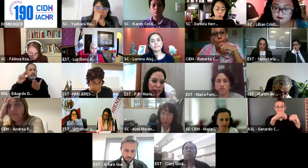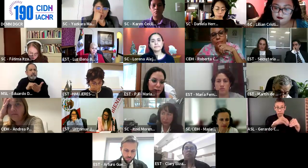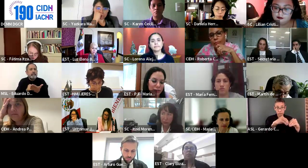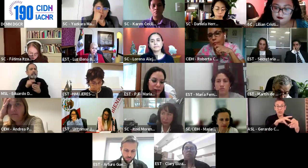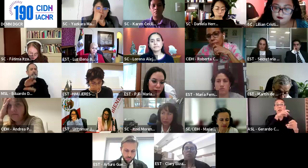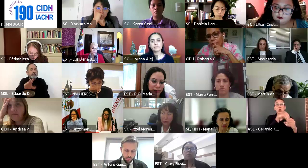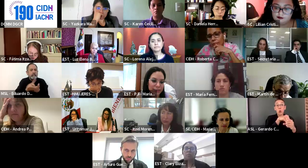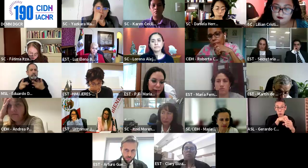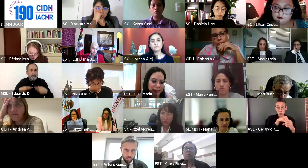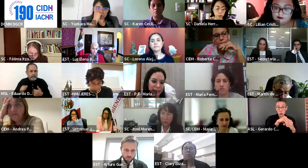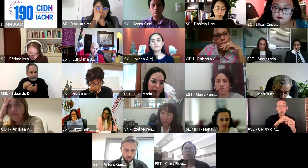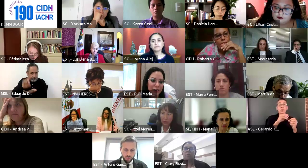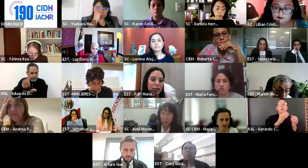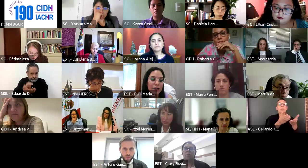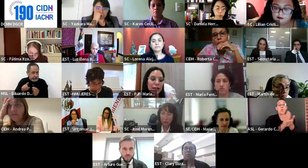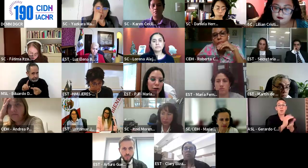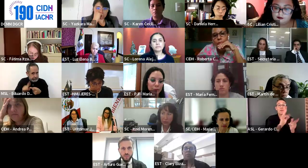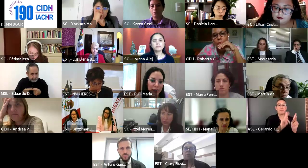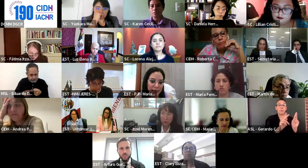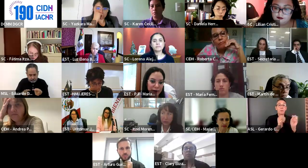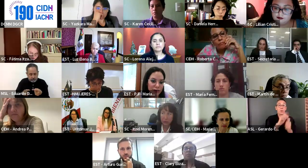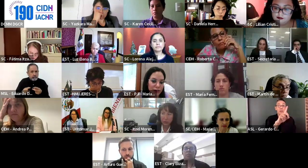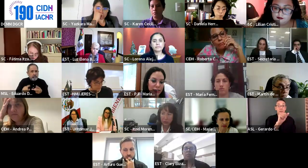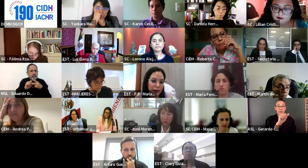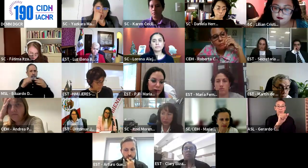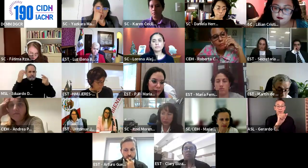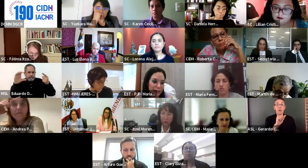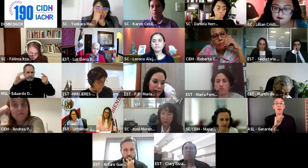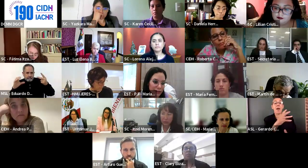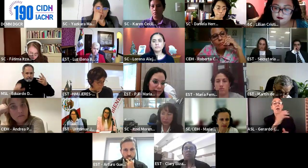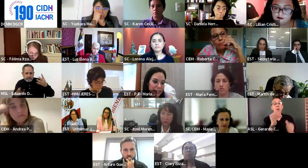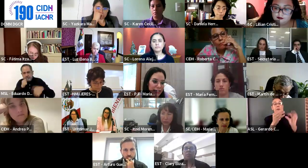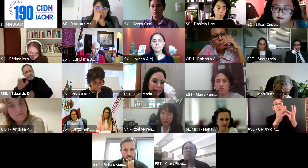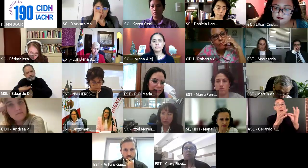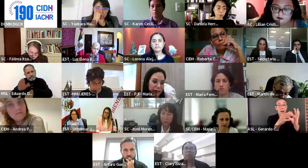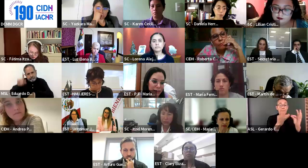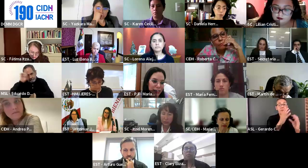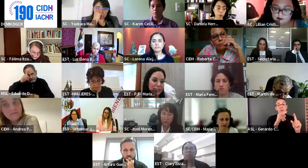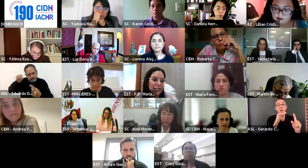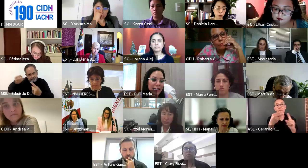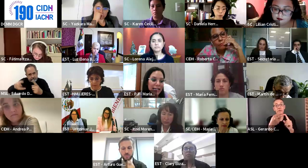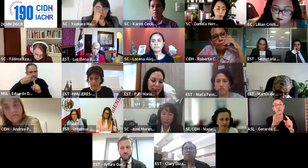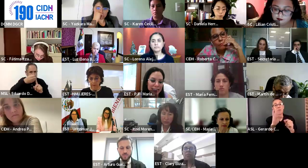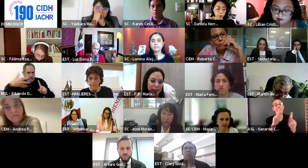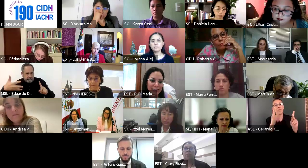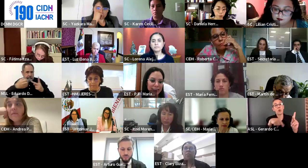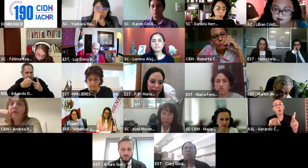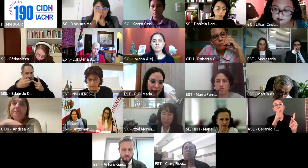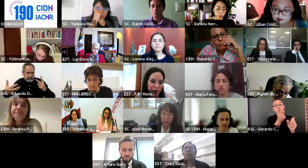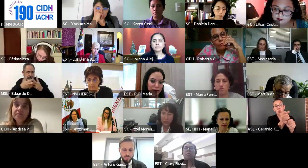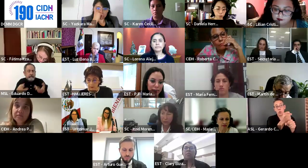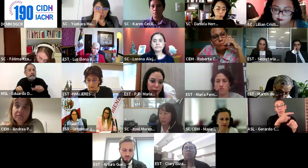de las Personas con Discapacidad, con comentarios y observaciones que la desarrollan y